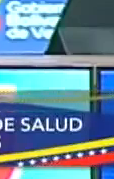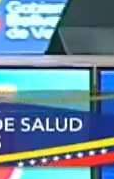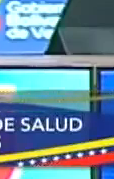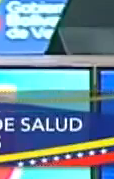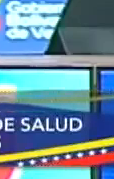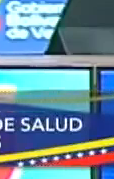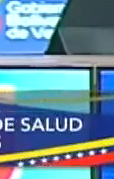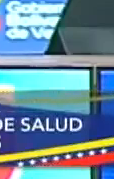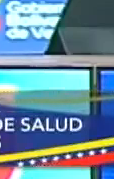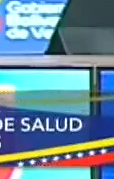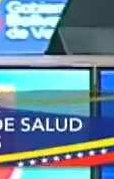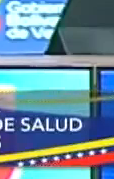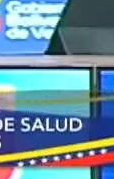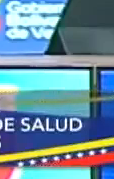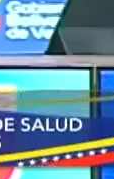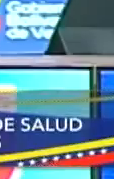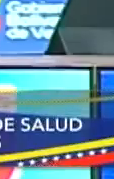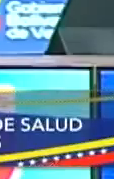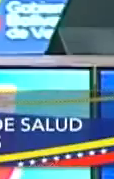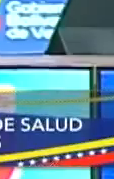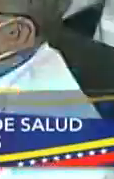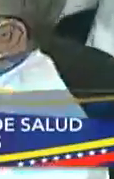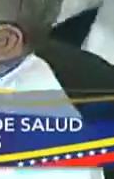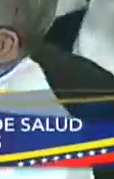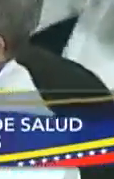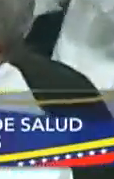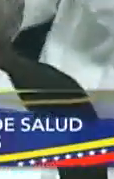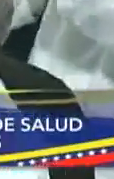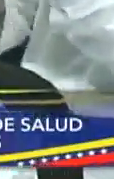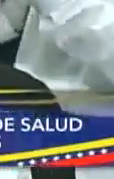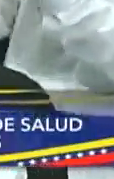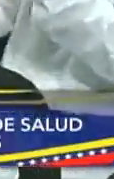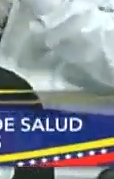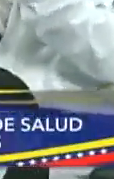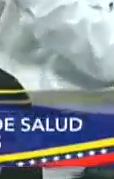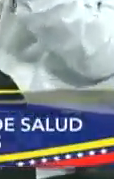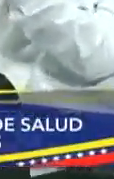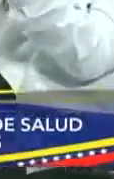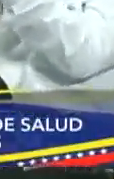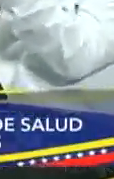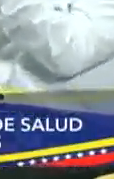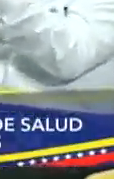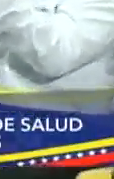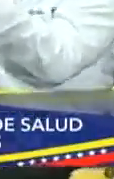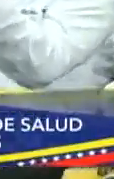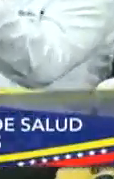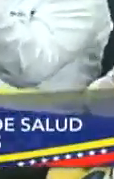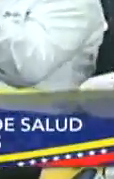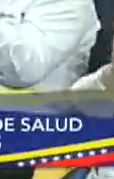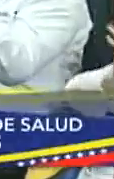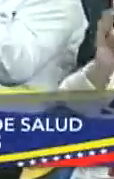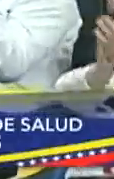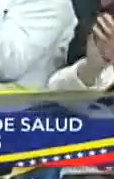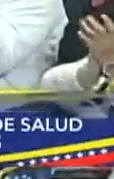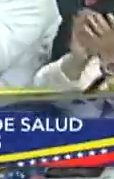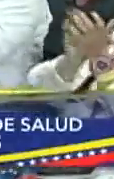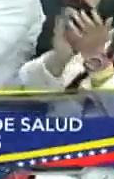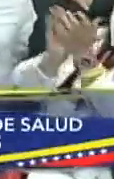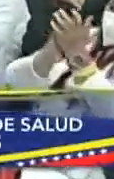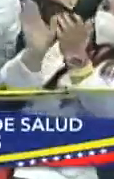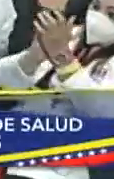universal, incluyente y gratuito del pueblo de Venezuela, que estamos en fase avanzada de construcción.